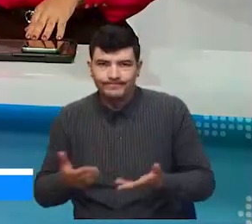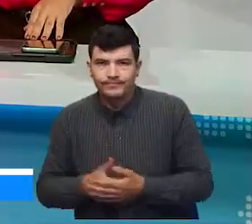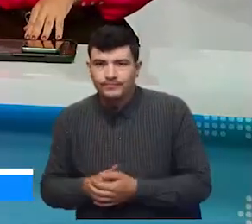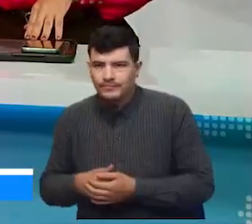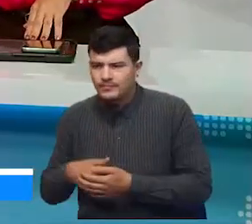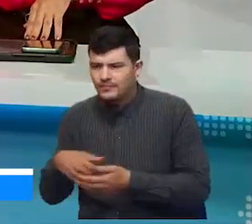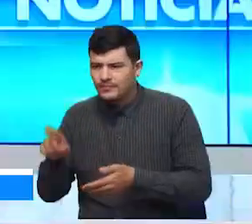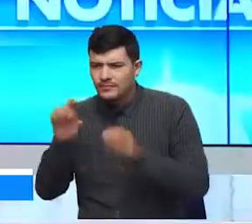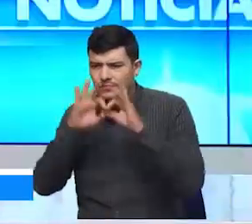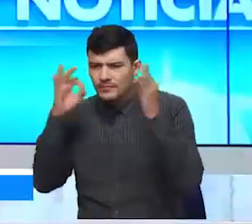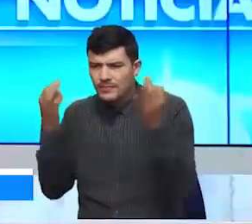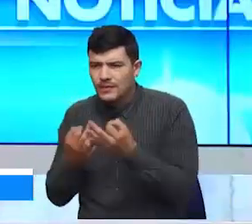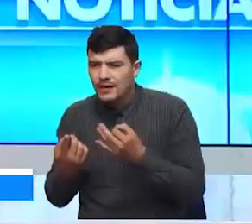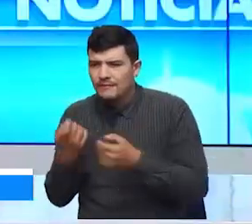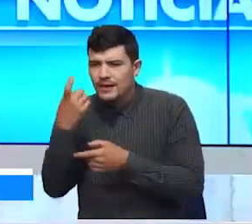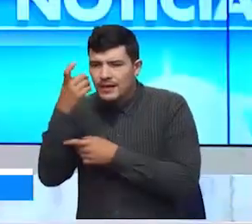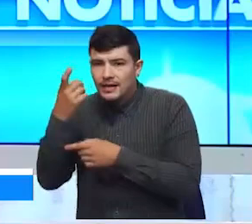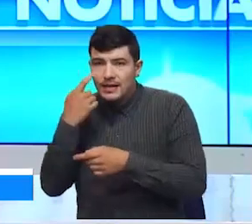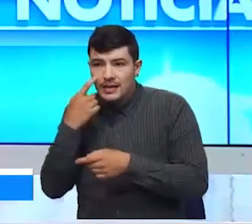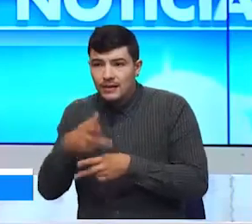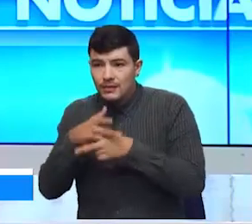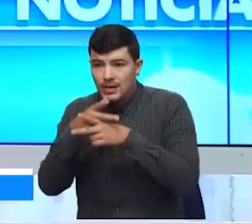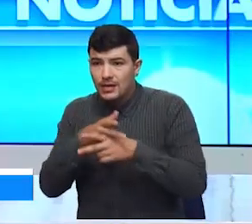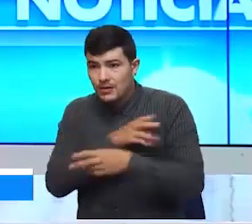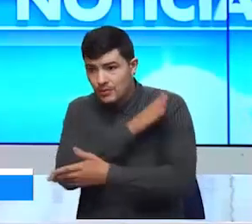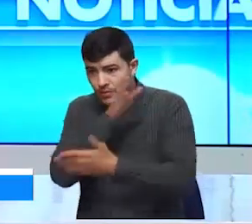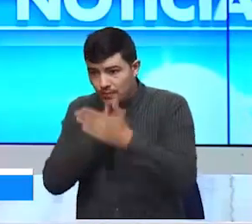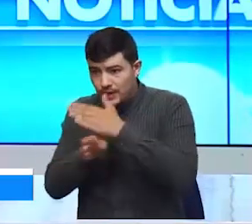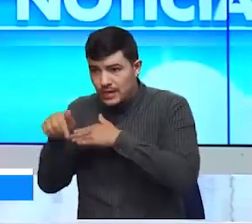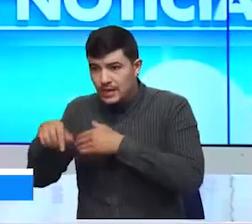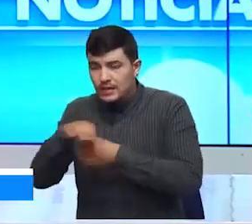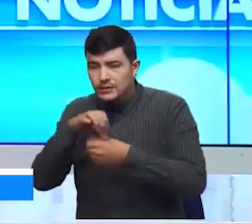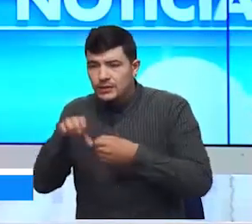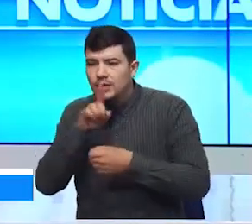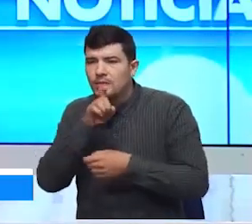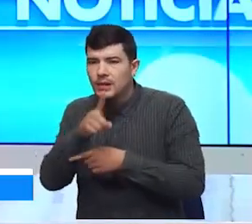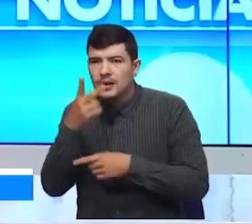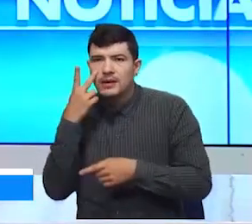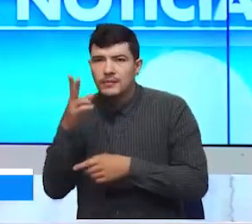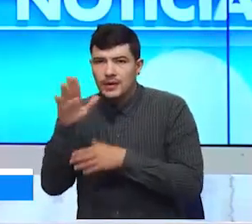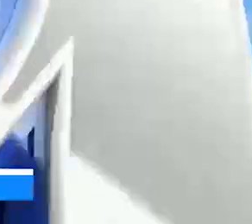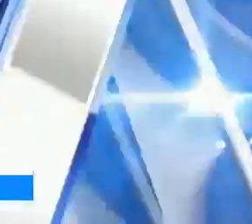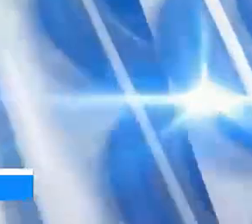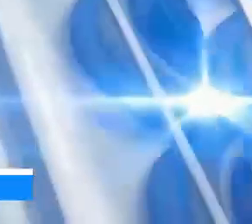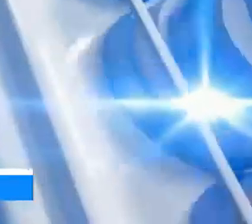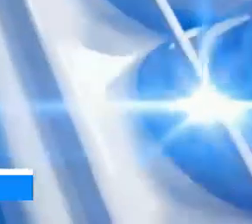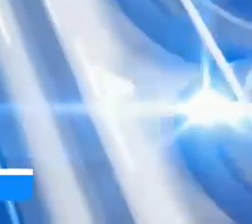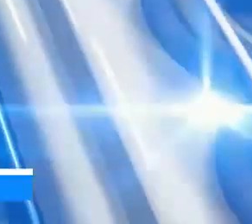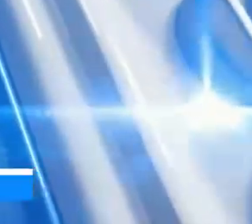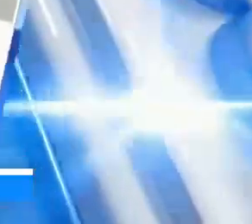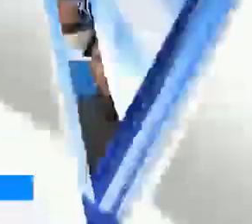la falta de pericia de los conductores que iban hacia bucaramanga del icio para niño nos amplía la información adelante